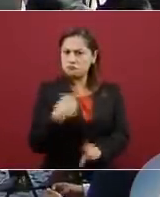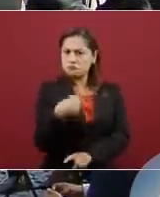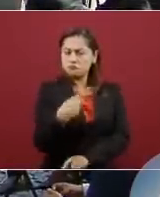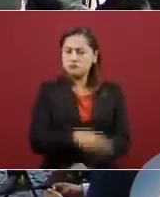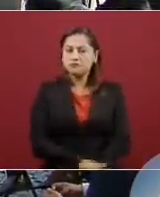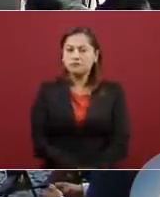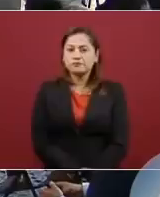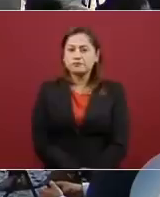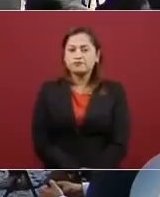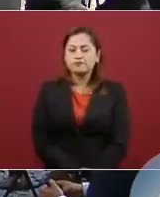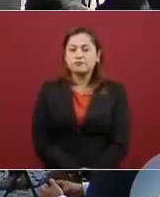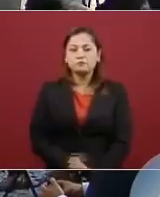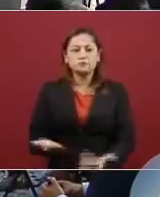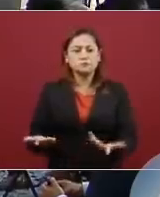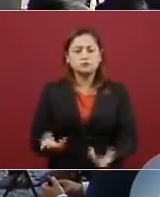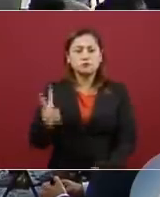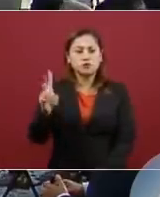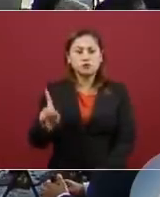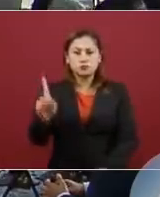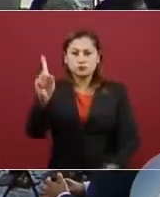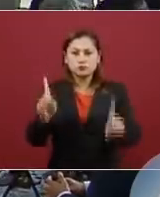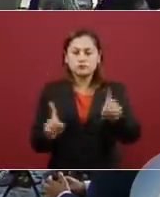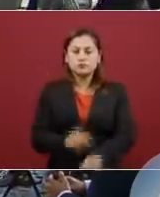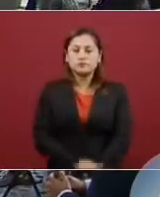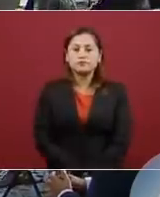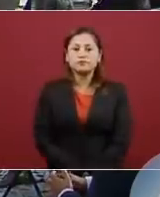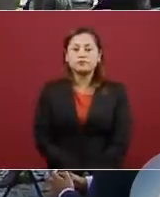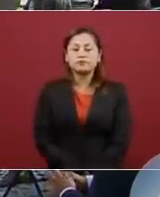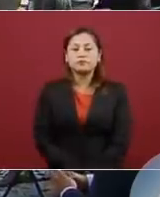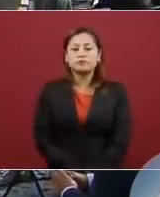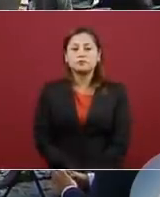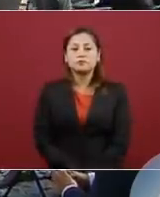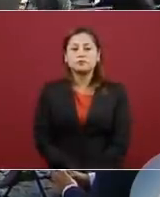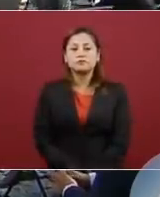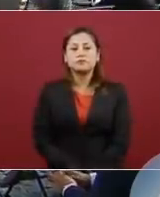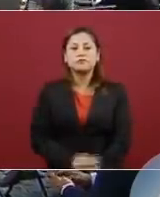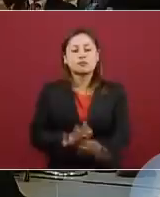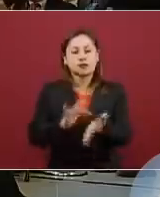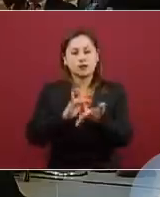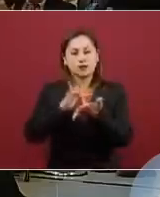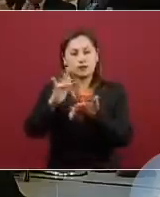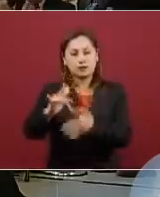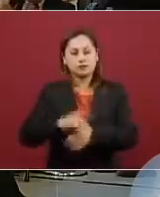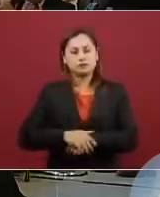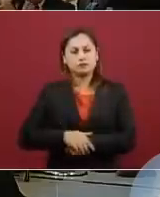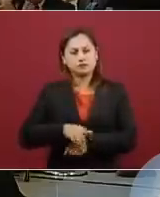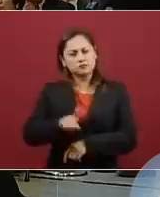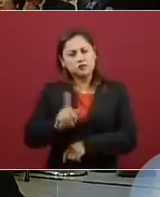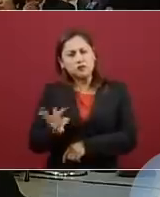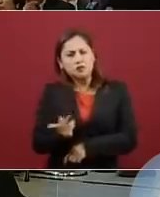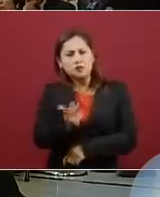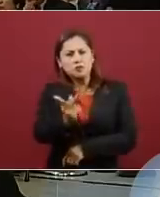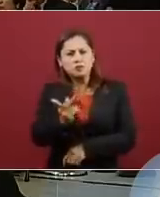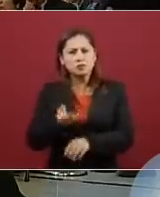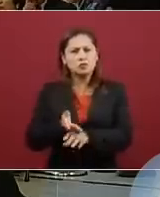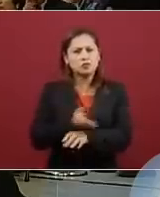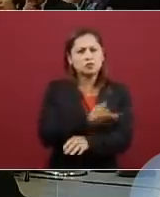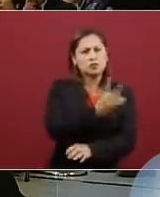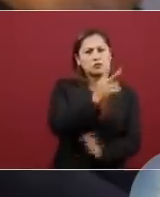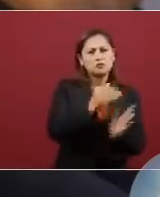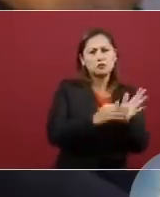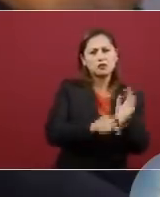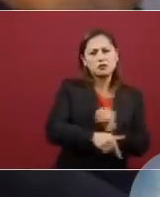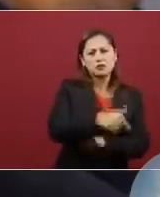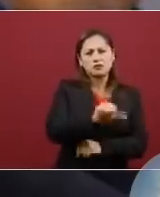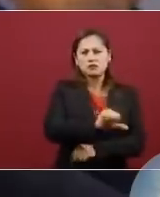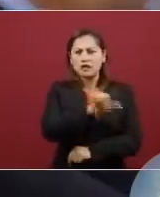Bueno, los dos, uno y uno, sí. Gracias. ¿Tendrá el histórico del 2012 a la fecha de cuántos